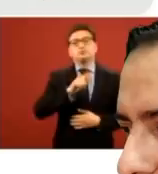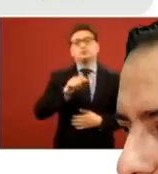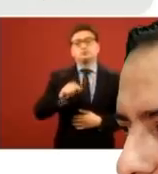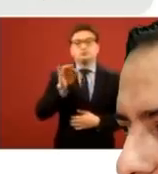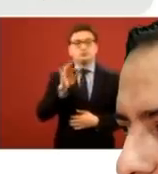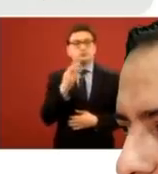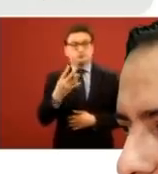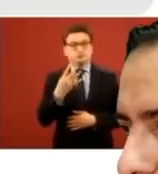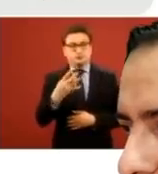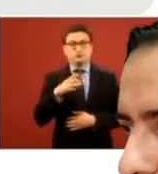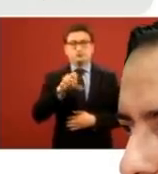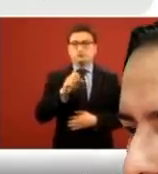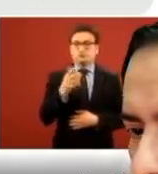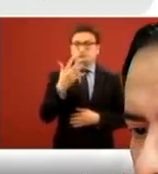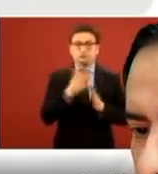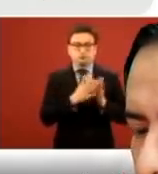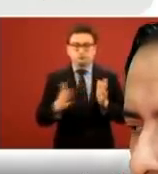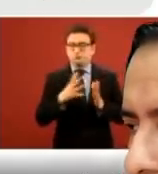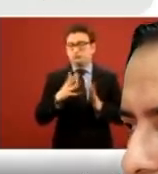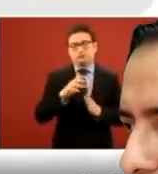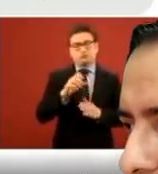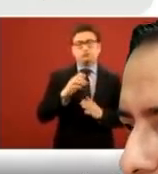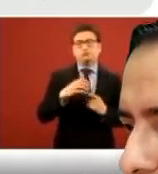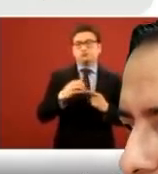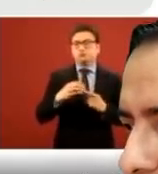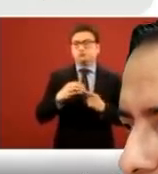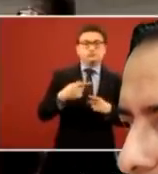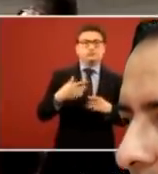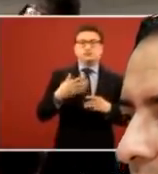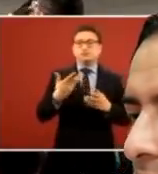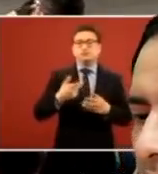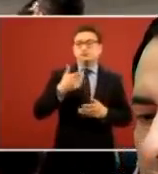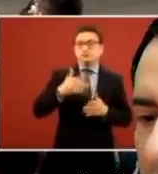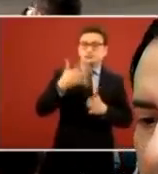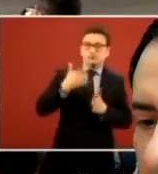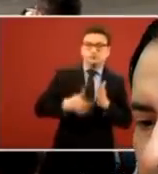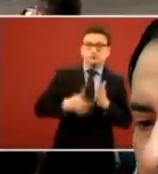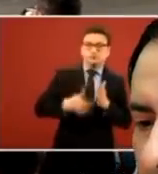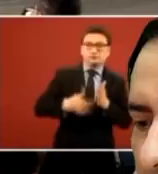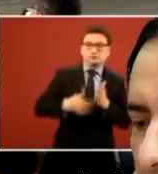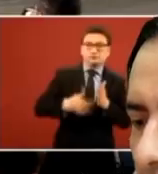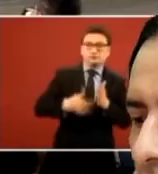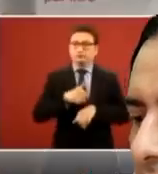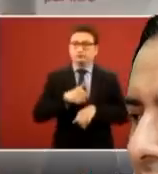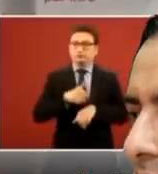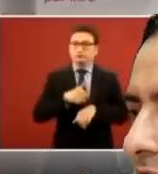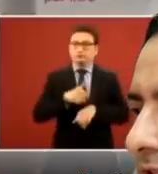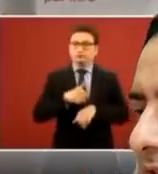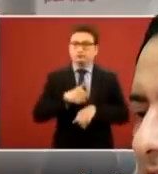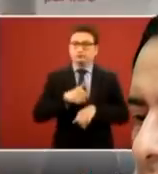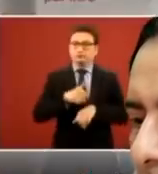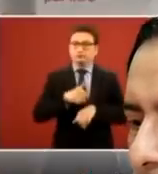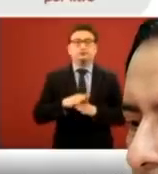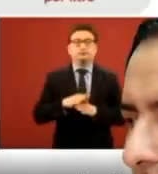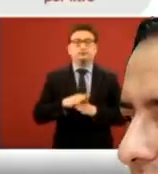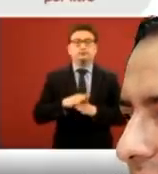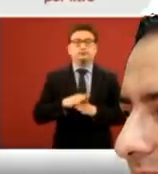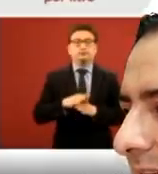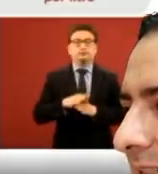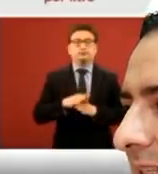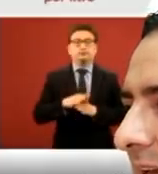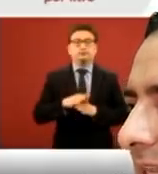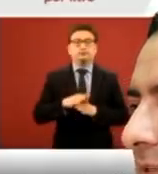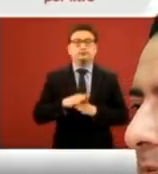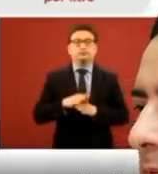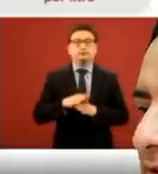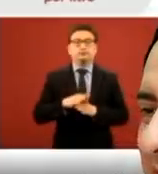65 centavos son el más bajo para premium en la gasolina bueno es lo que entonces tenemos en estas